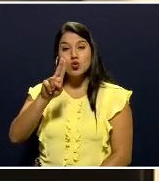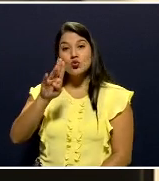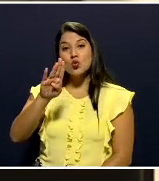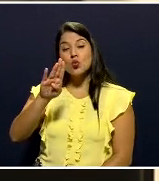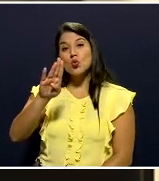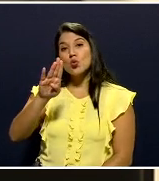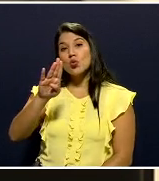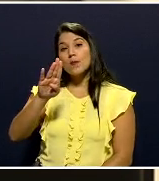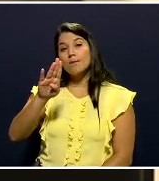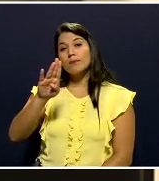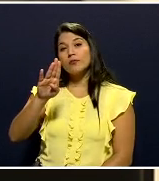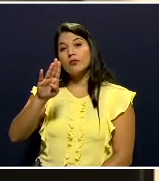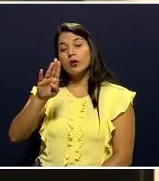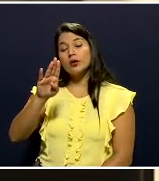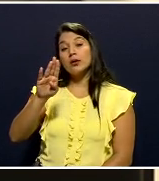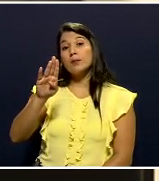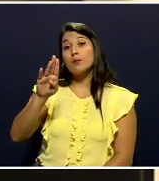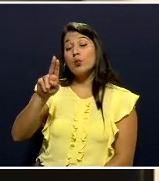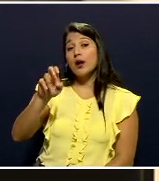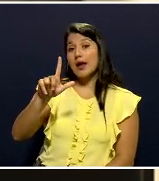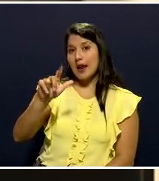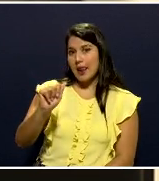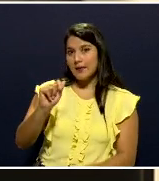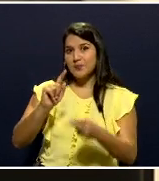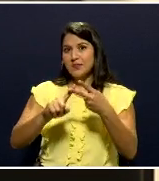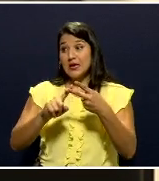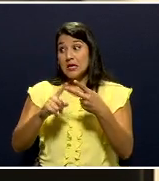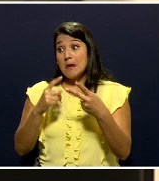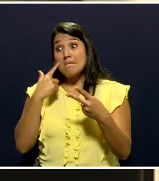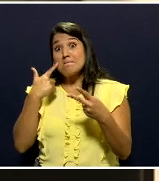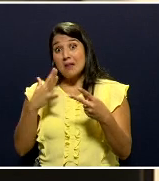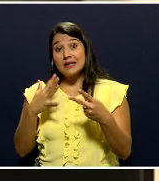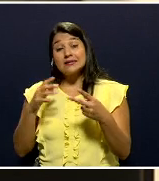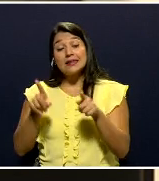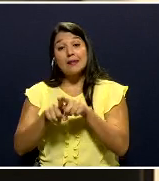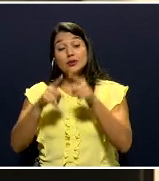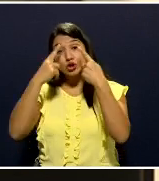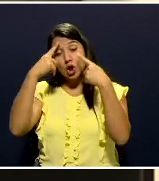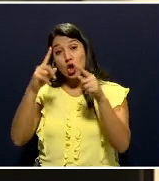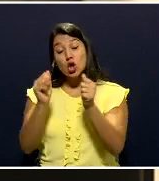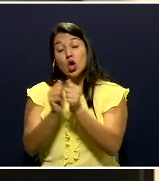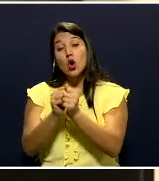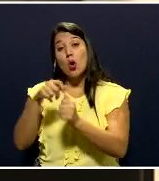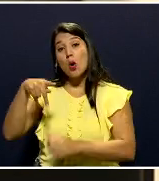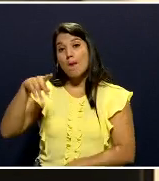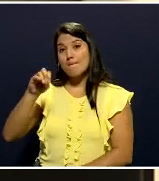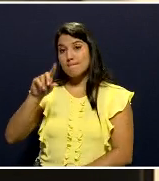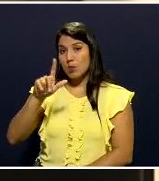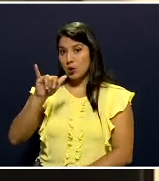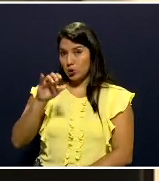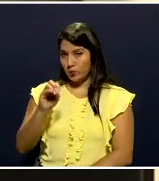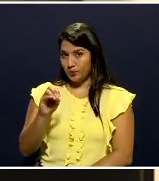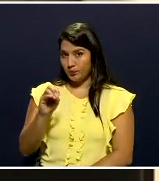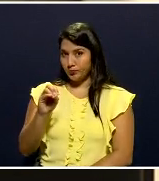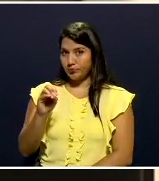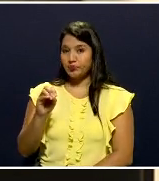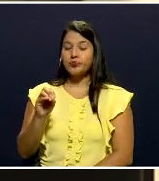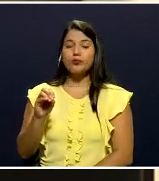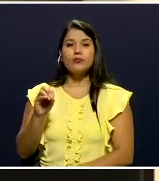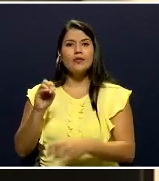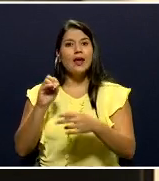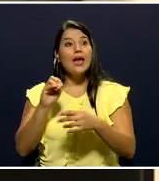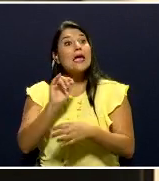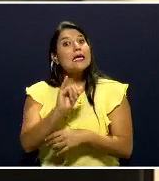cerca de lograrlo con la vacuna contra la polio, que es justamente la de Jonas Salk. Y esto es un